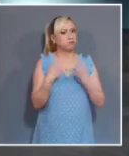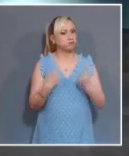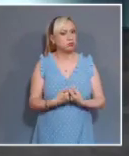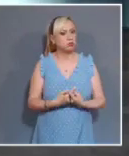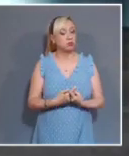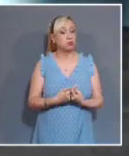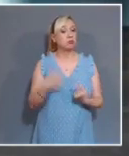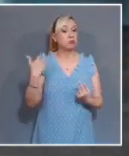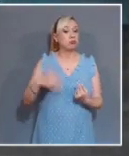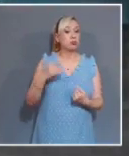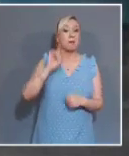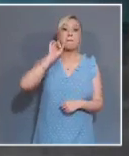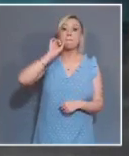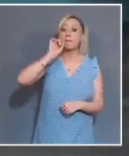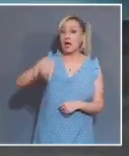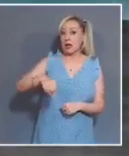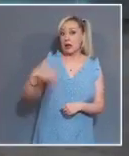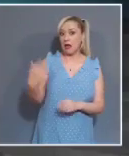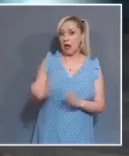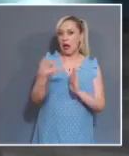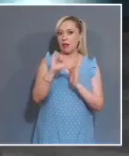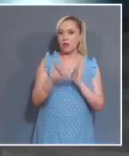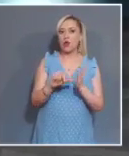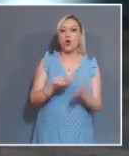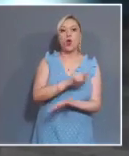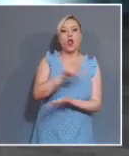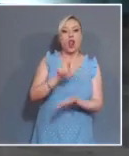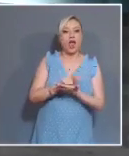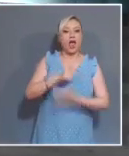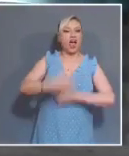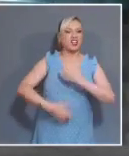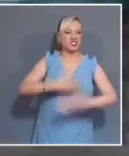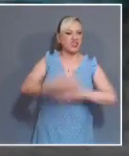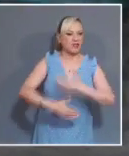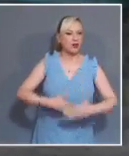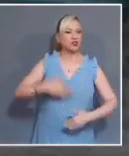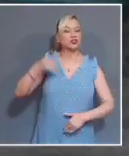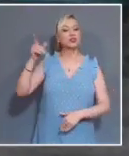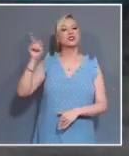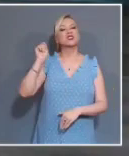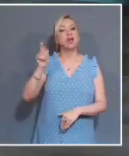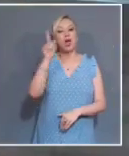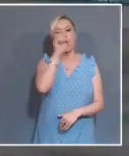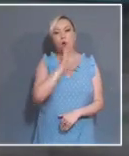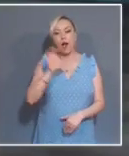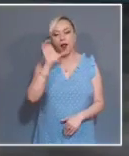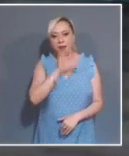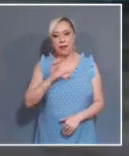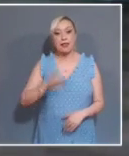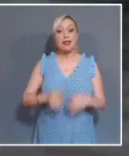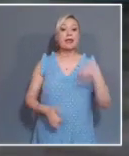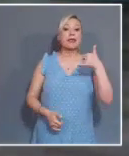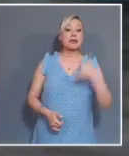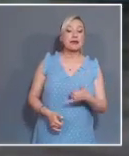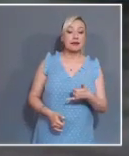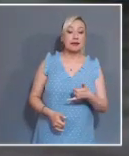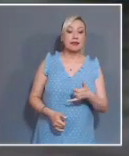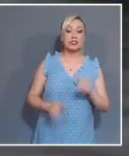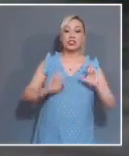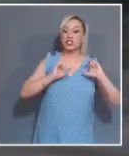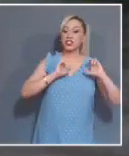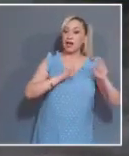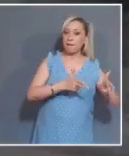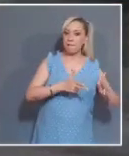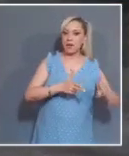diversos artículos de las leyes de archivos de los estados de Aguascalientes y de Chiapas. Como siempre,